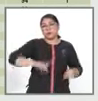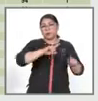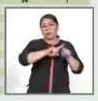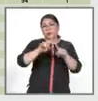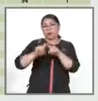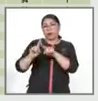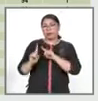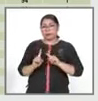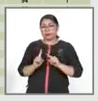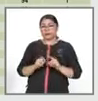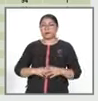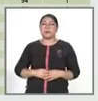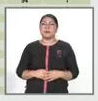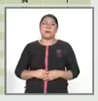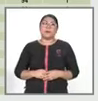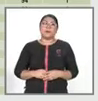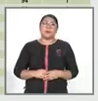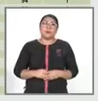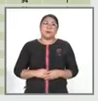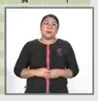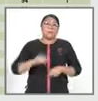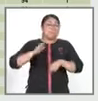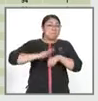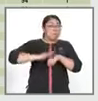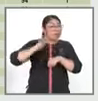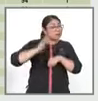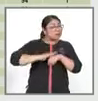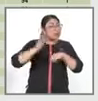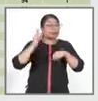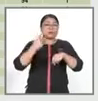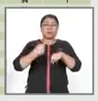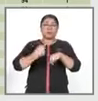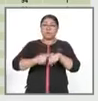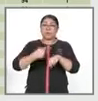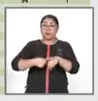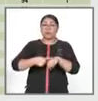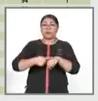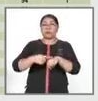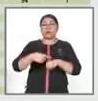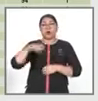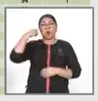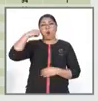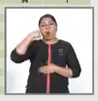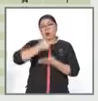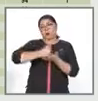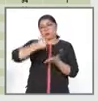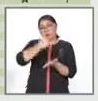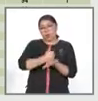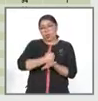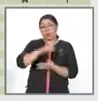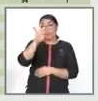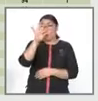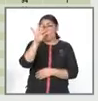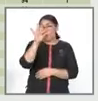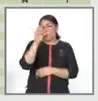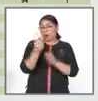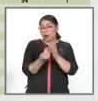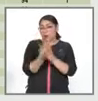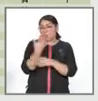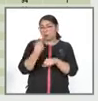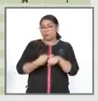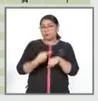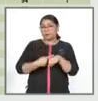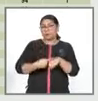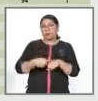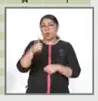municipios seguimos teniendo el mayor número de casos en Oaxaca de Juárez 40